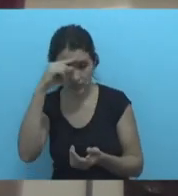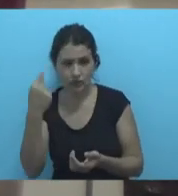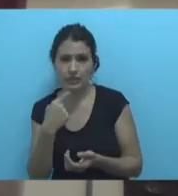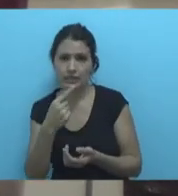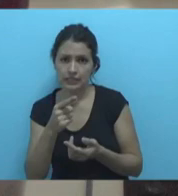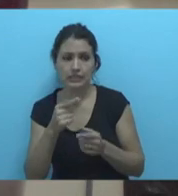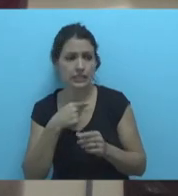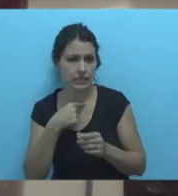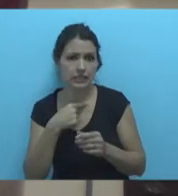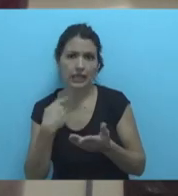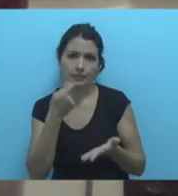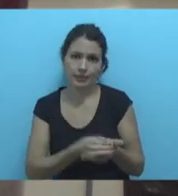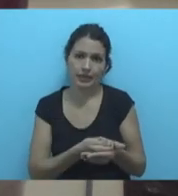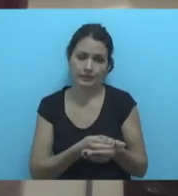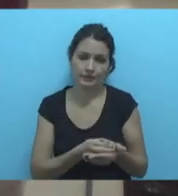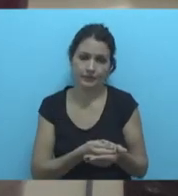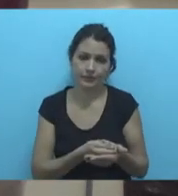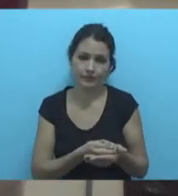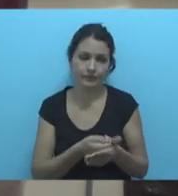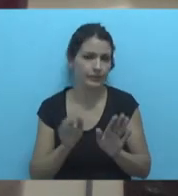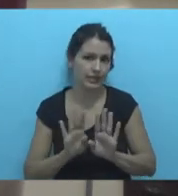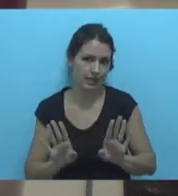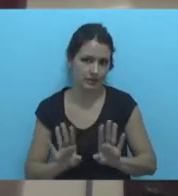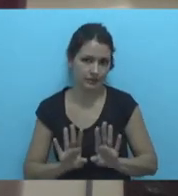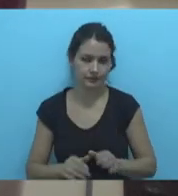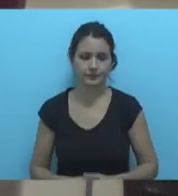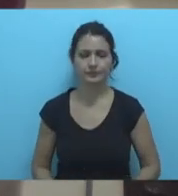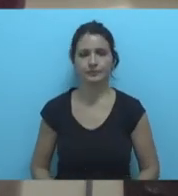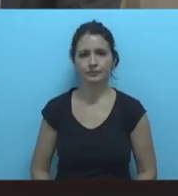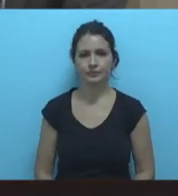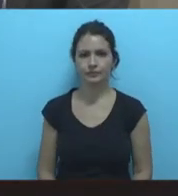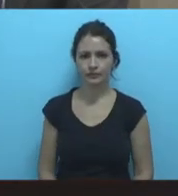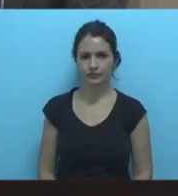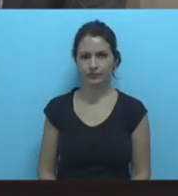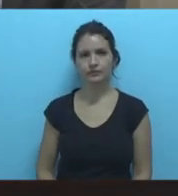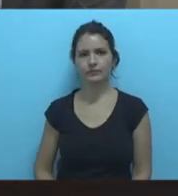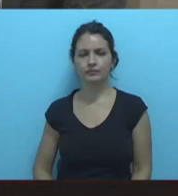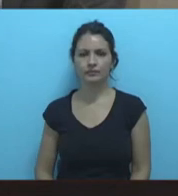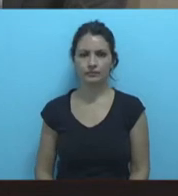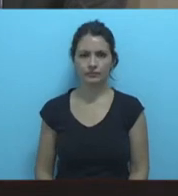el presupuesto 2021. Nada más, señor presidente. Gracias, diputado.